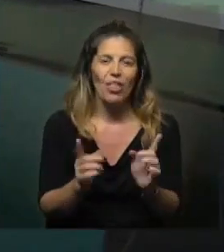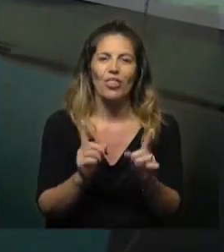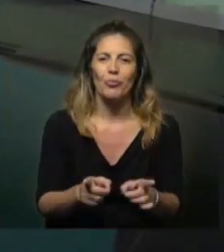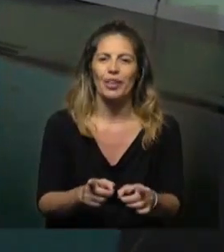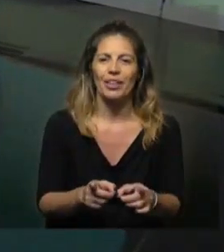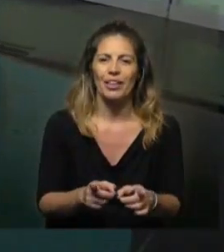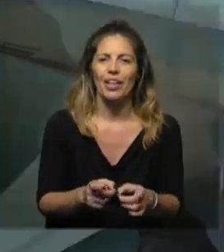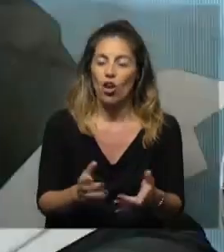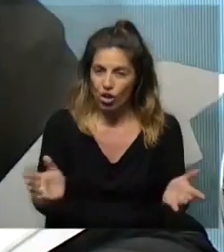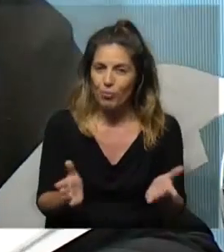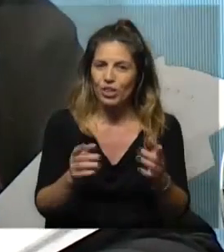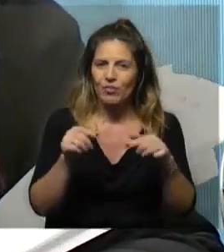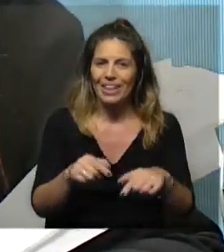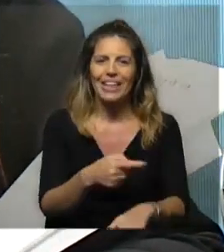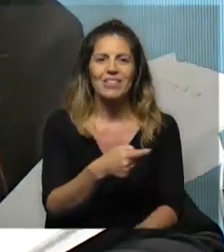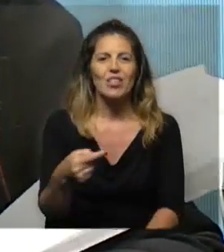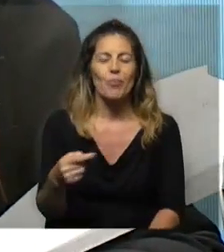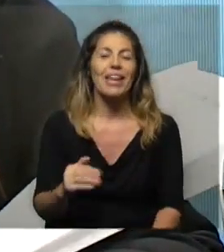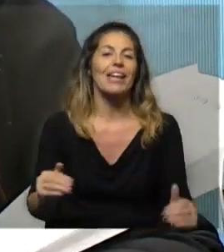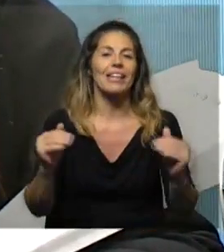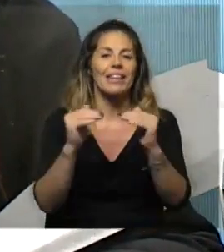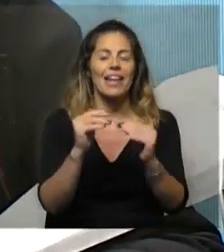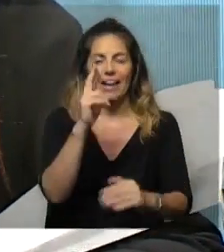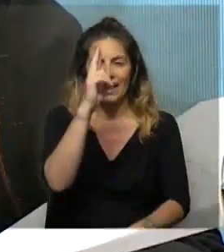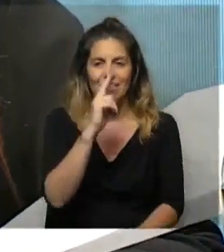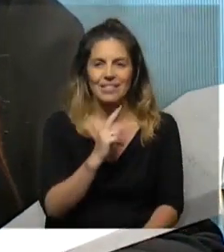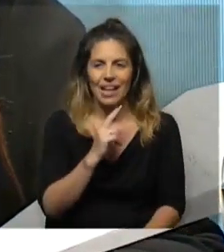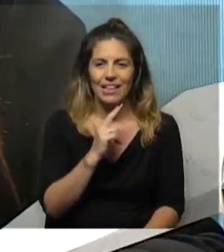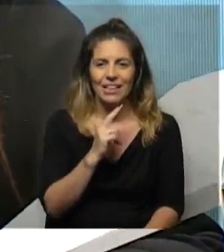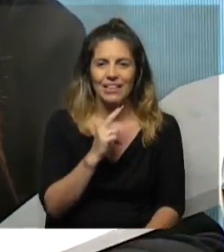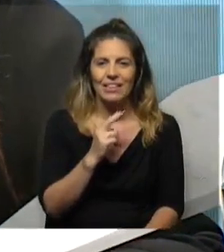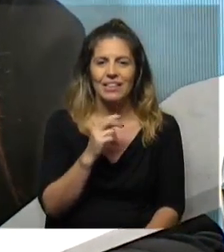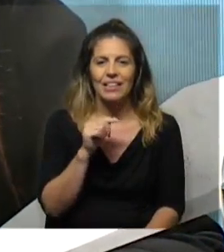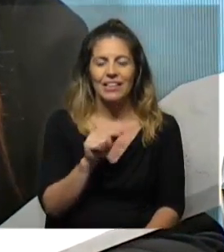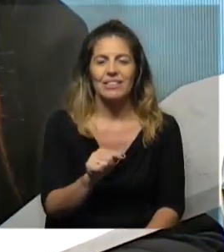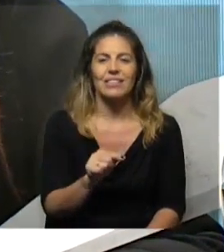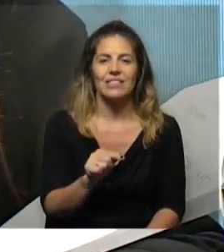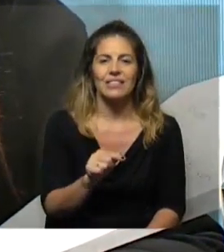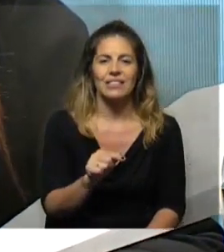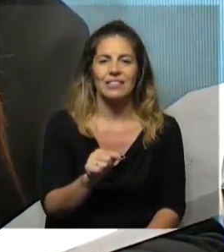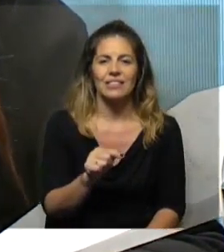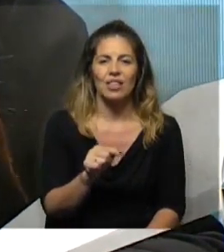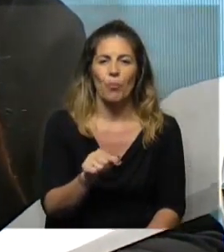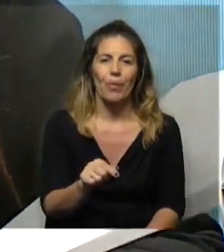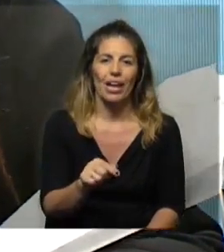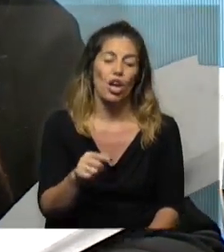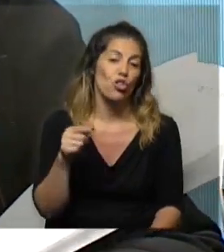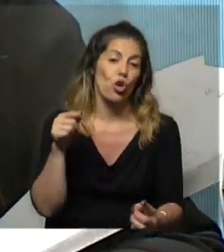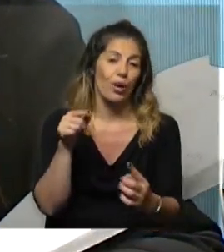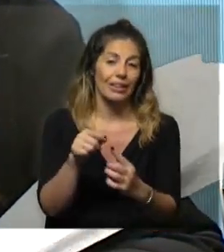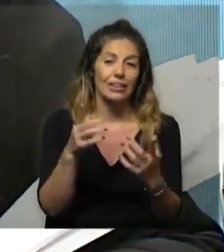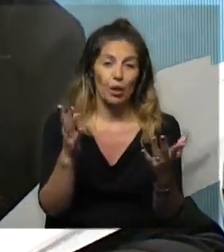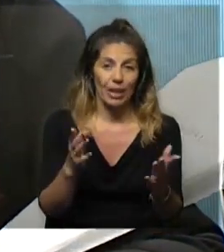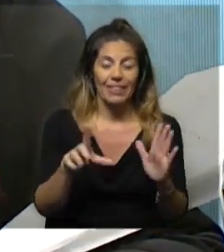lo que motiva justamente esta semana de la equidad racial es justamente agarrarnos de de los cometidos que tiene la